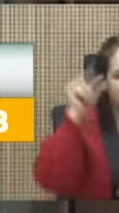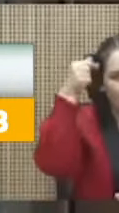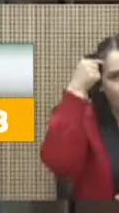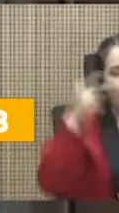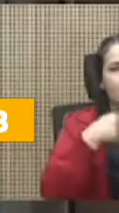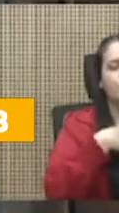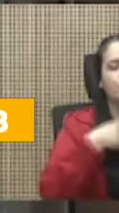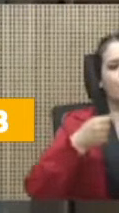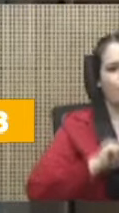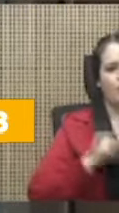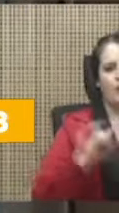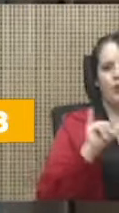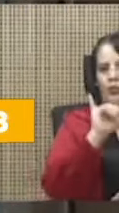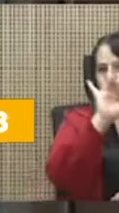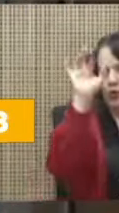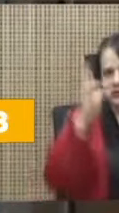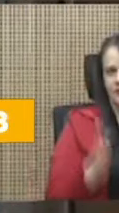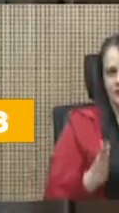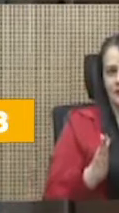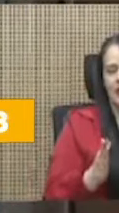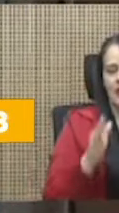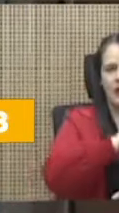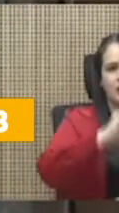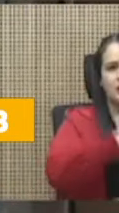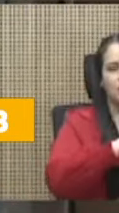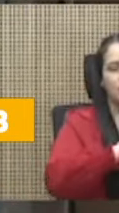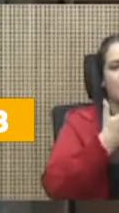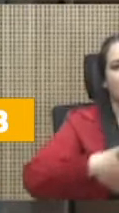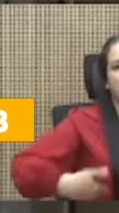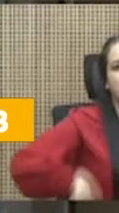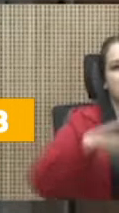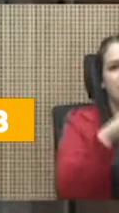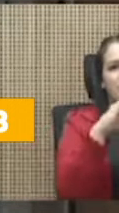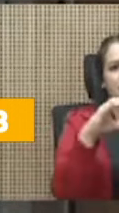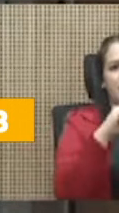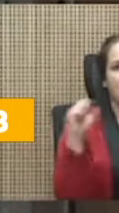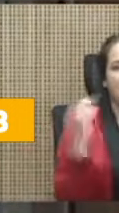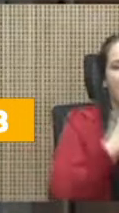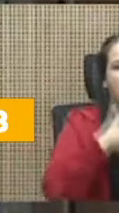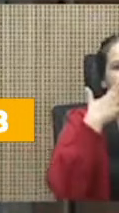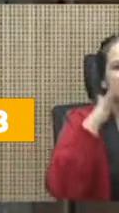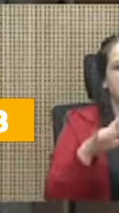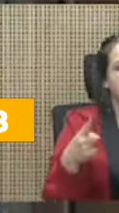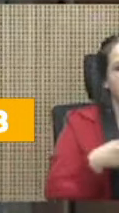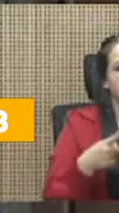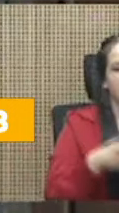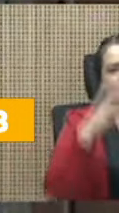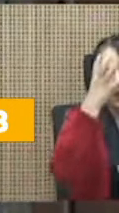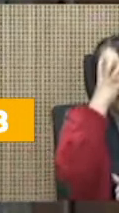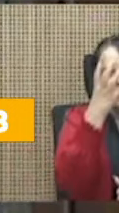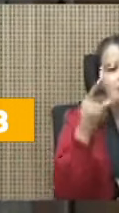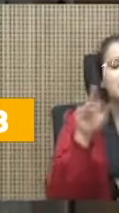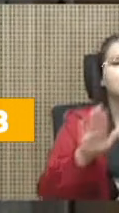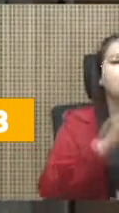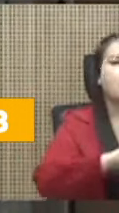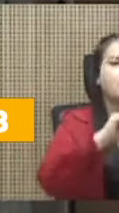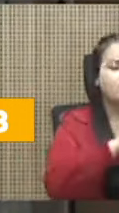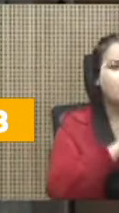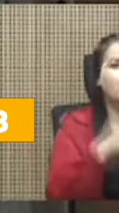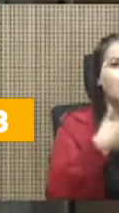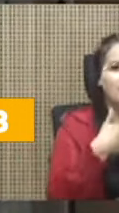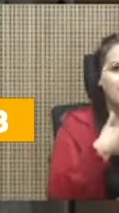la señora presidenta ejecutiva de la Caja. Primero, porque me parece una vergüenza la actitud que ha tenido. Yo